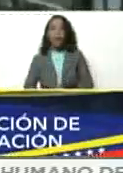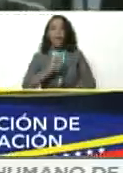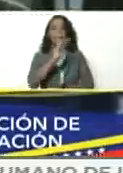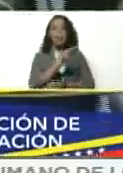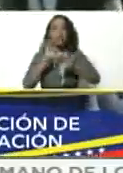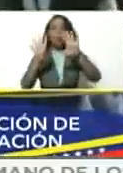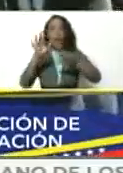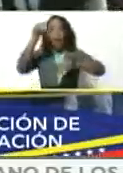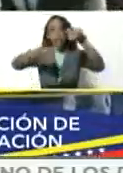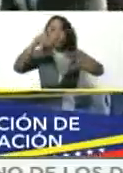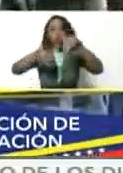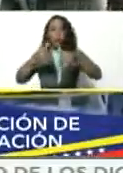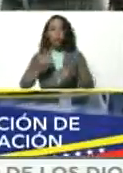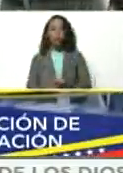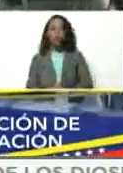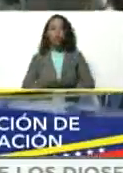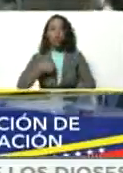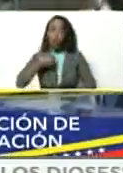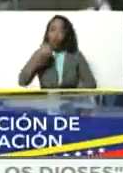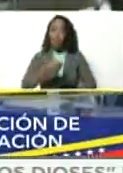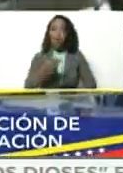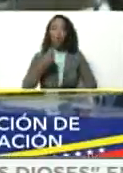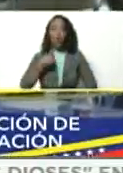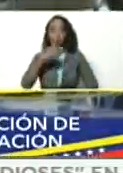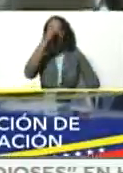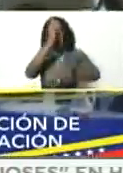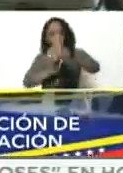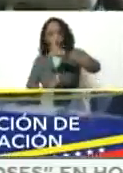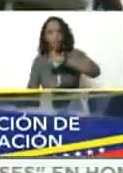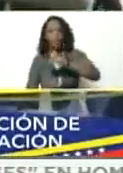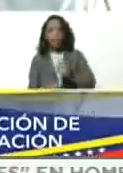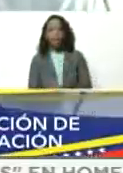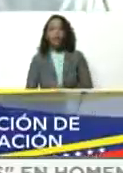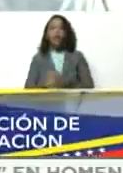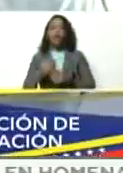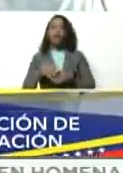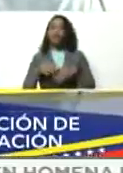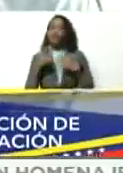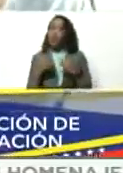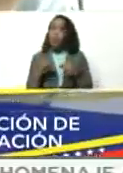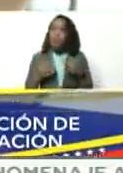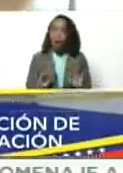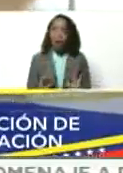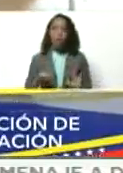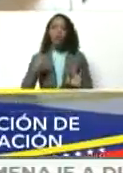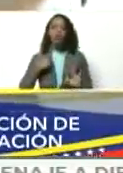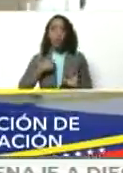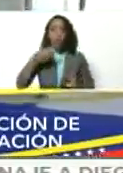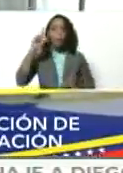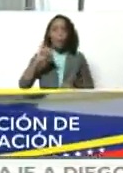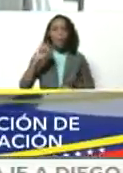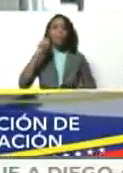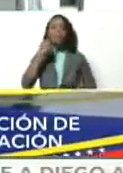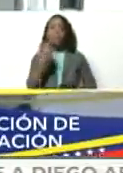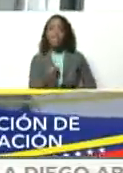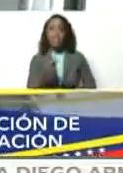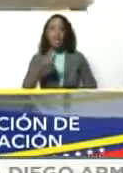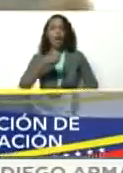29 elecciones. Lo digo con humildad, con sencillez, pero también lo digo con orgullo